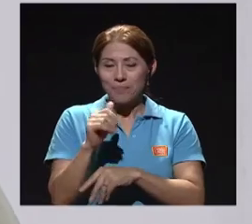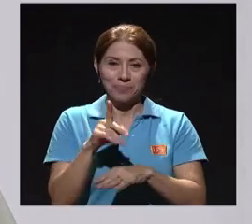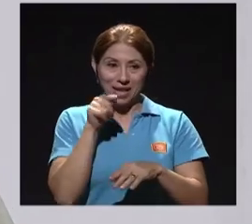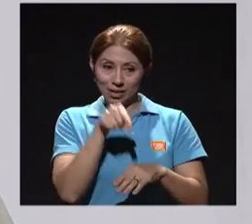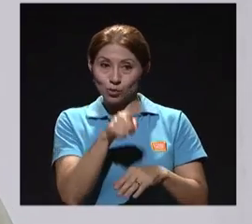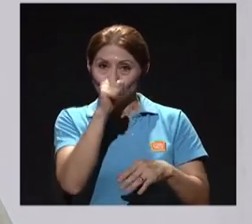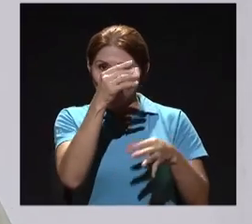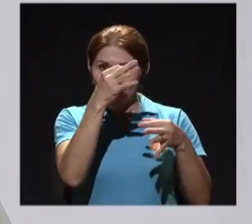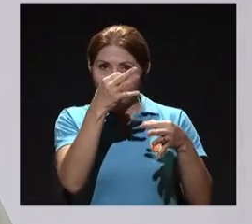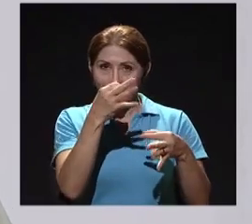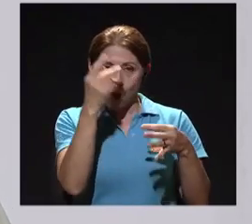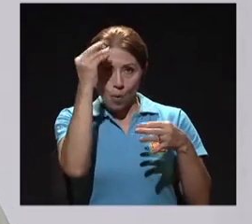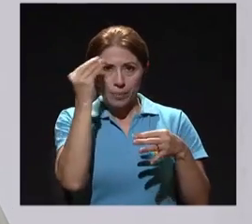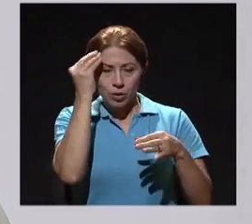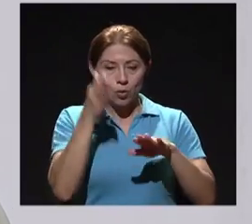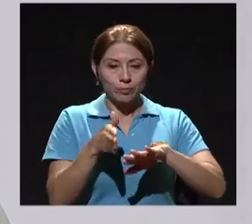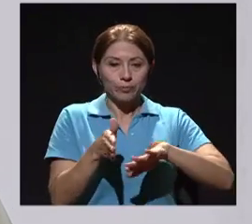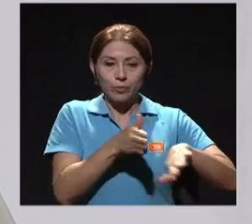al